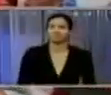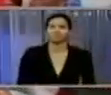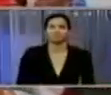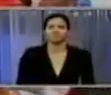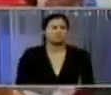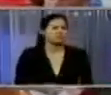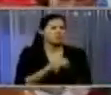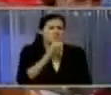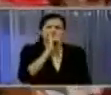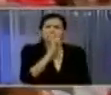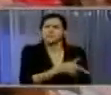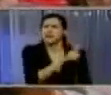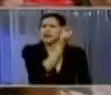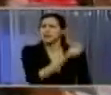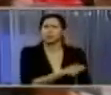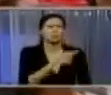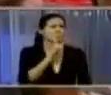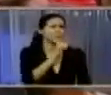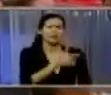Son unos perversos.